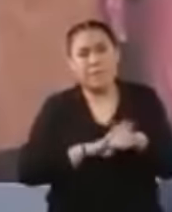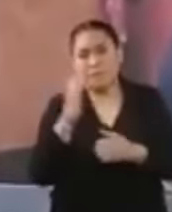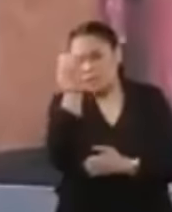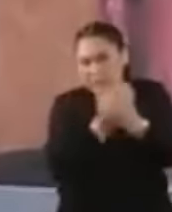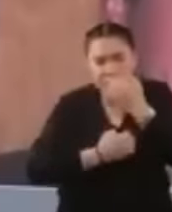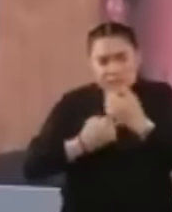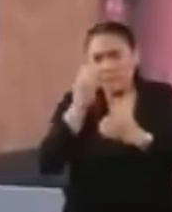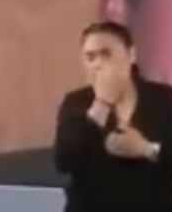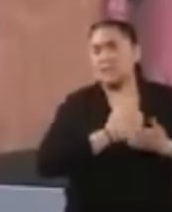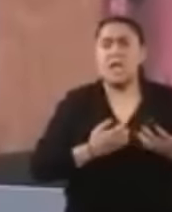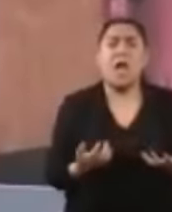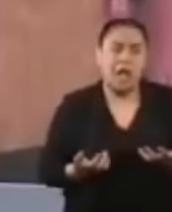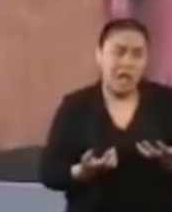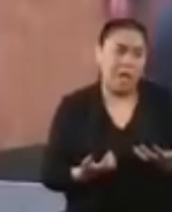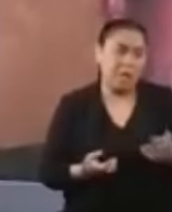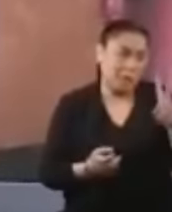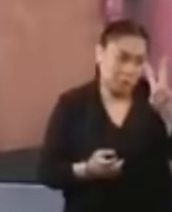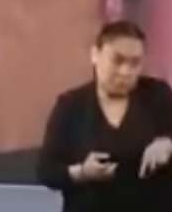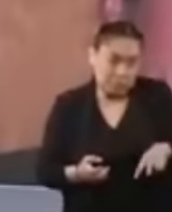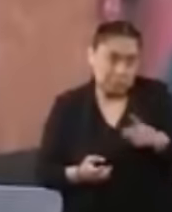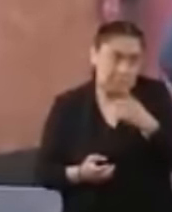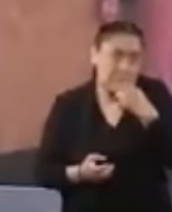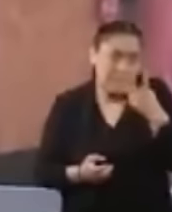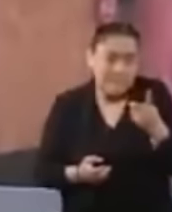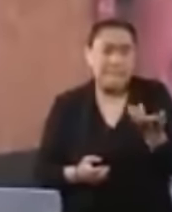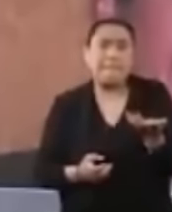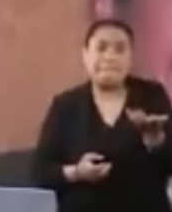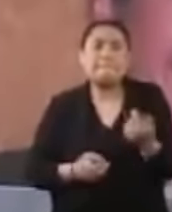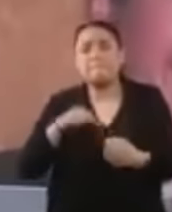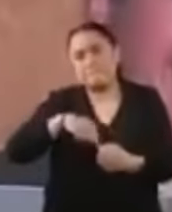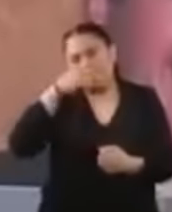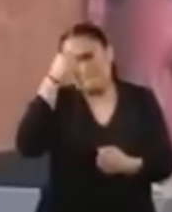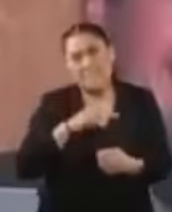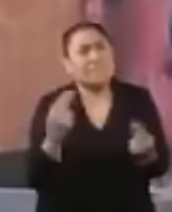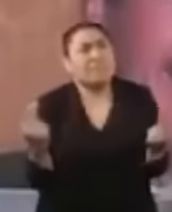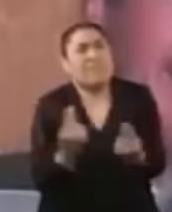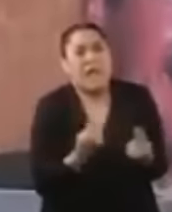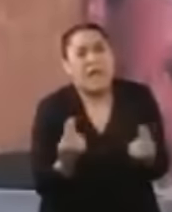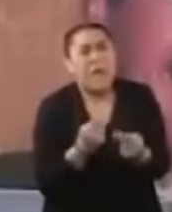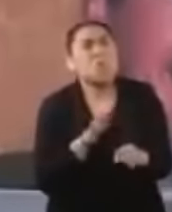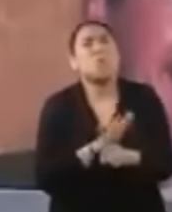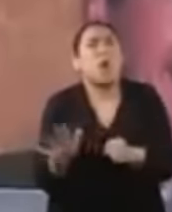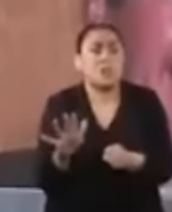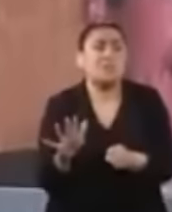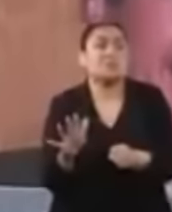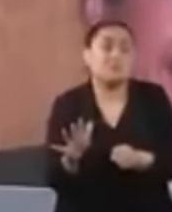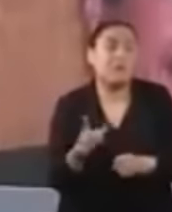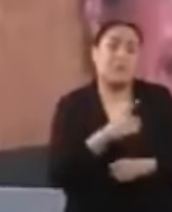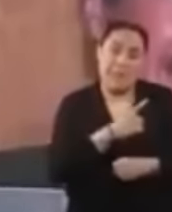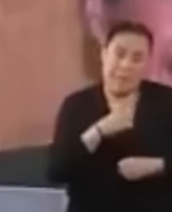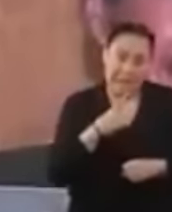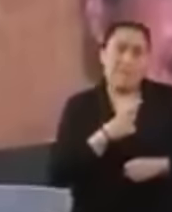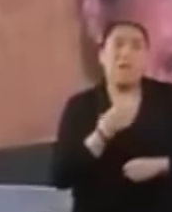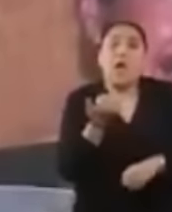profundo, estaríamos diciendo que lo que necesitamos es concluya, una buena diputada, si es usted tan